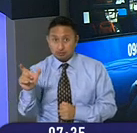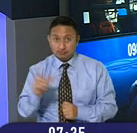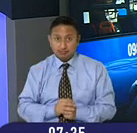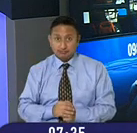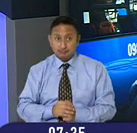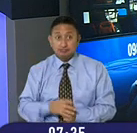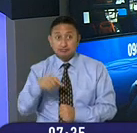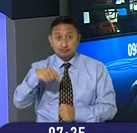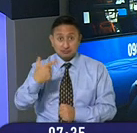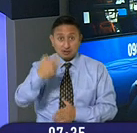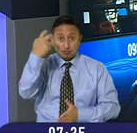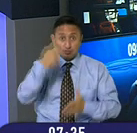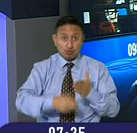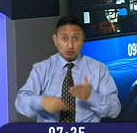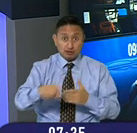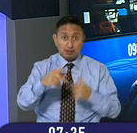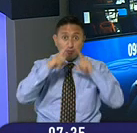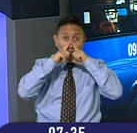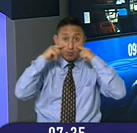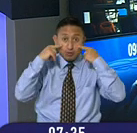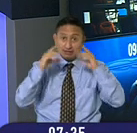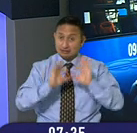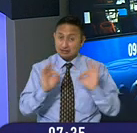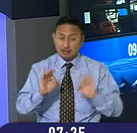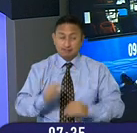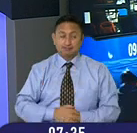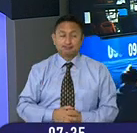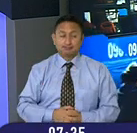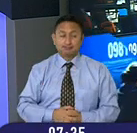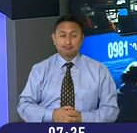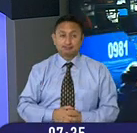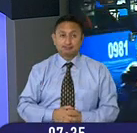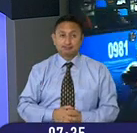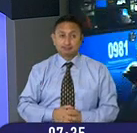las multas para quienes no usen mascarilla adecuadamente.